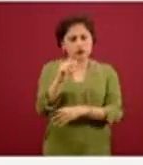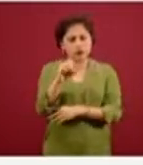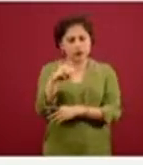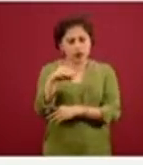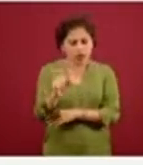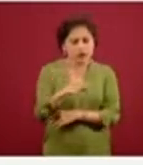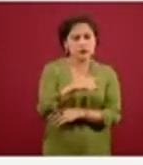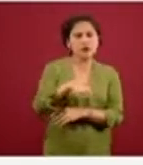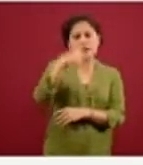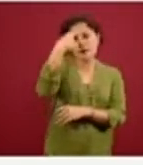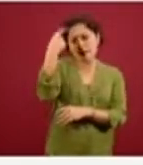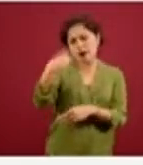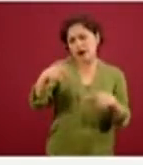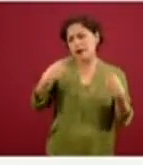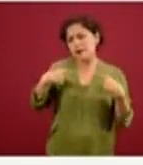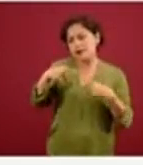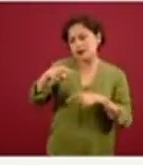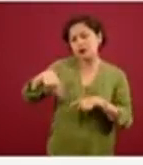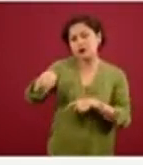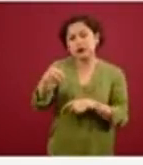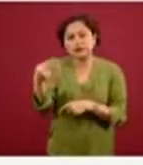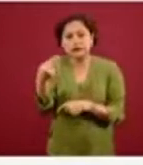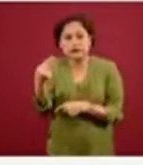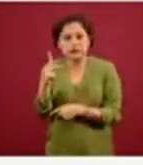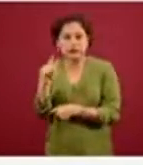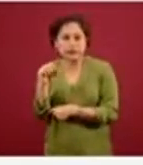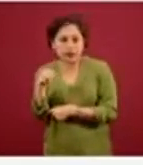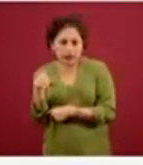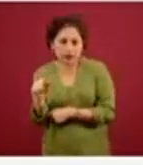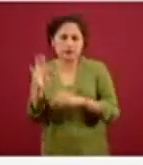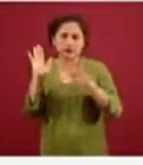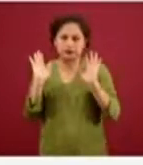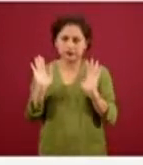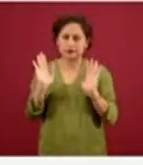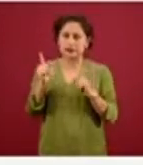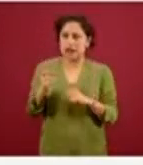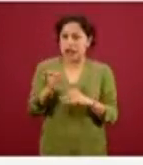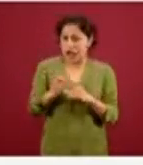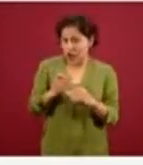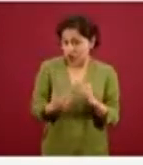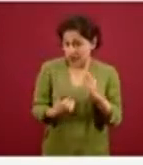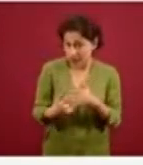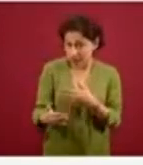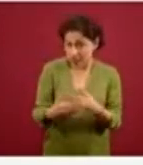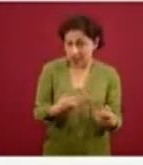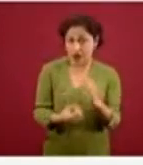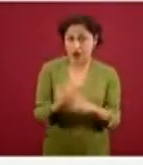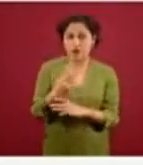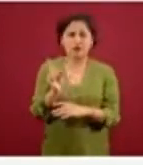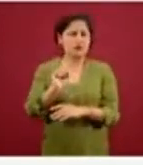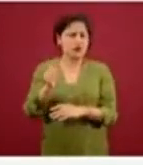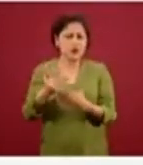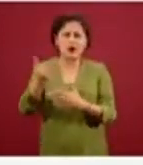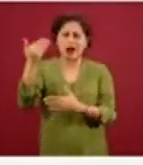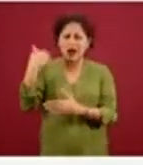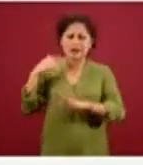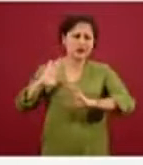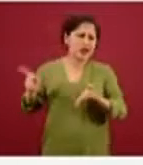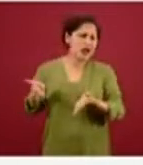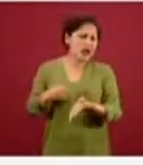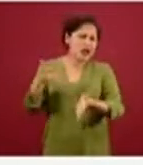proteína del plasma. La transfusión del plasma tampoco es algo novedoso. Es algo que sucede cotidianamente en la